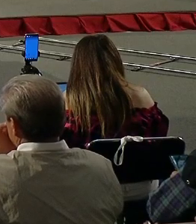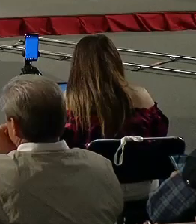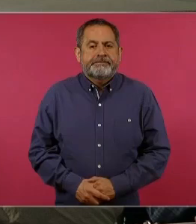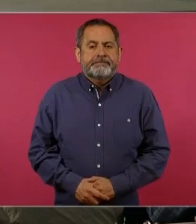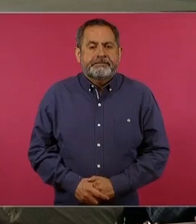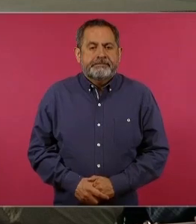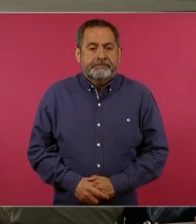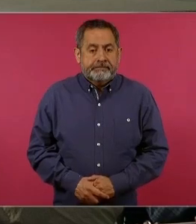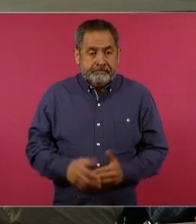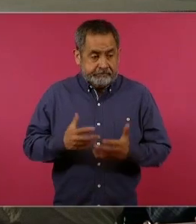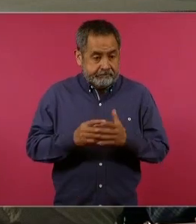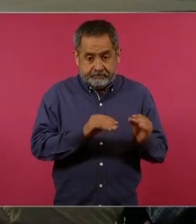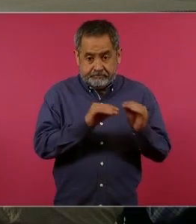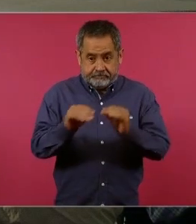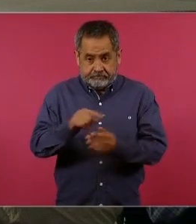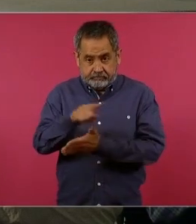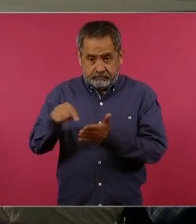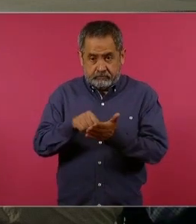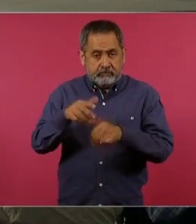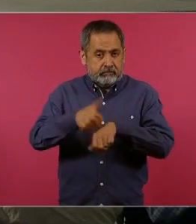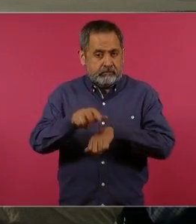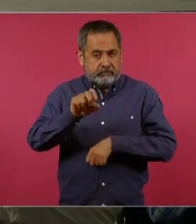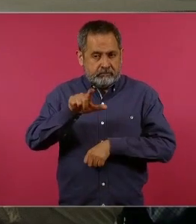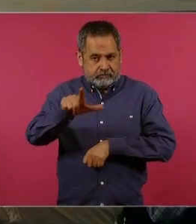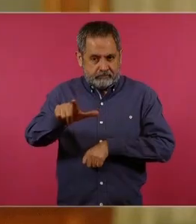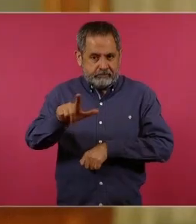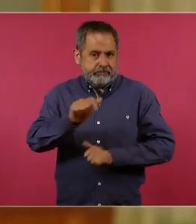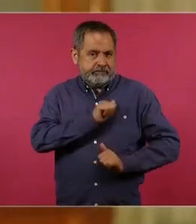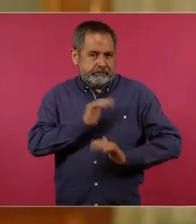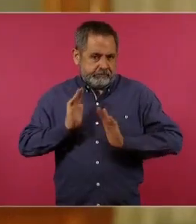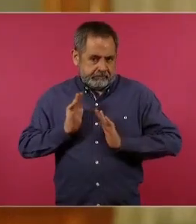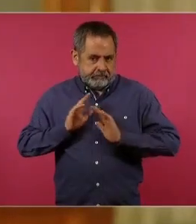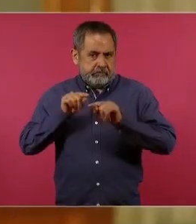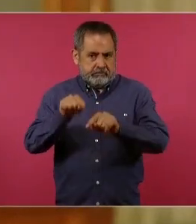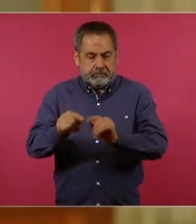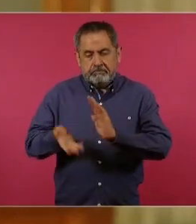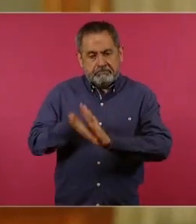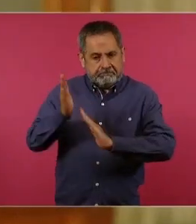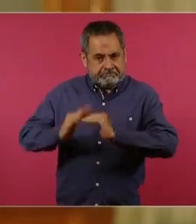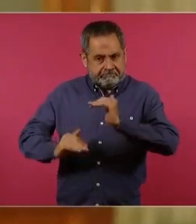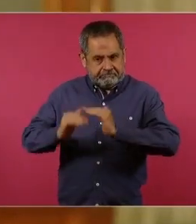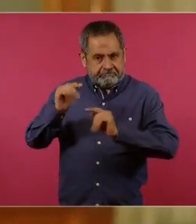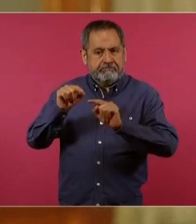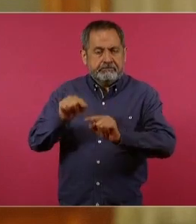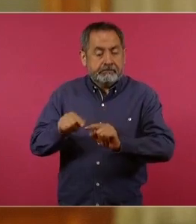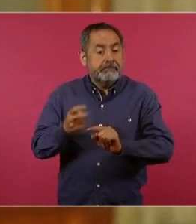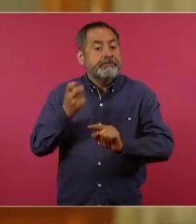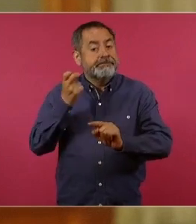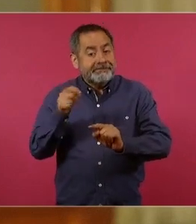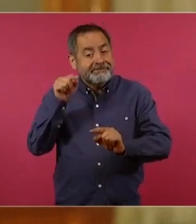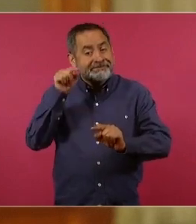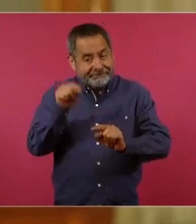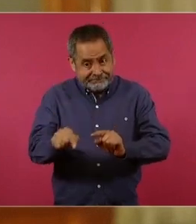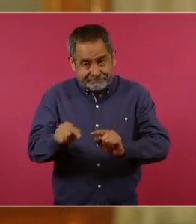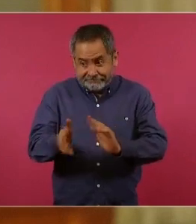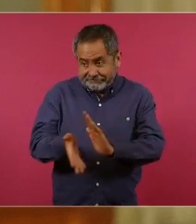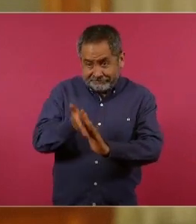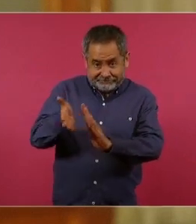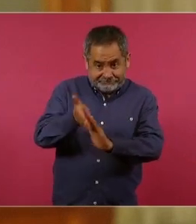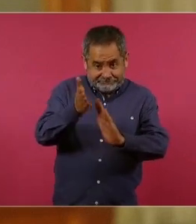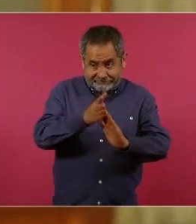y ahora ya está en la 37 zona militar. Aquí es muy importante destacar que estas instalaciones